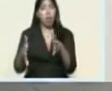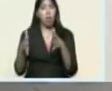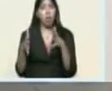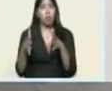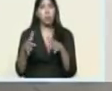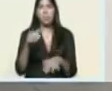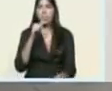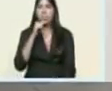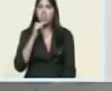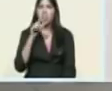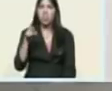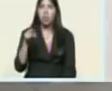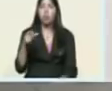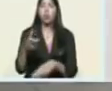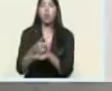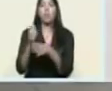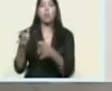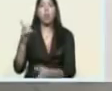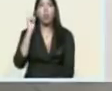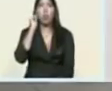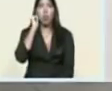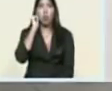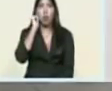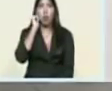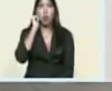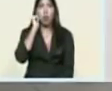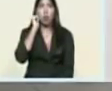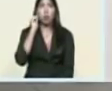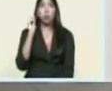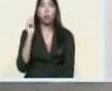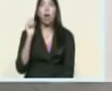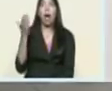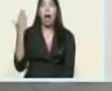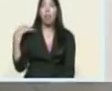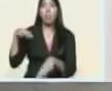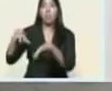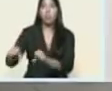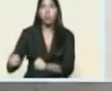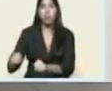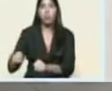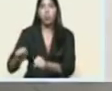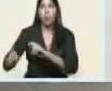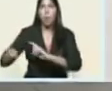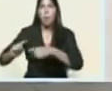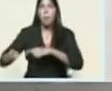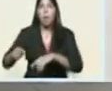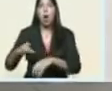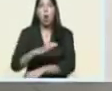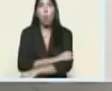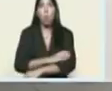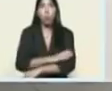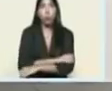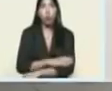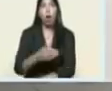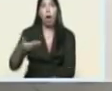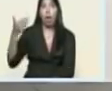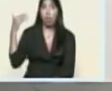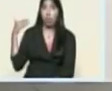ganada por la almirante en jefa. Un estado gobernado por la oposición